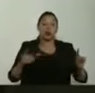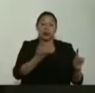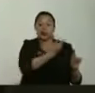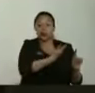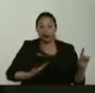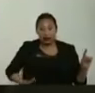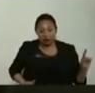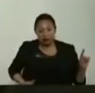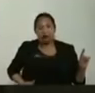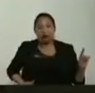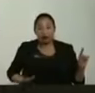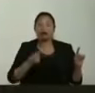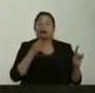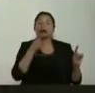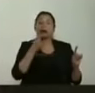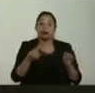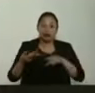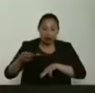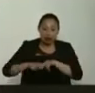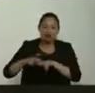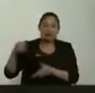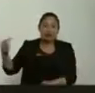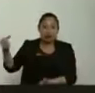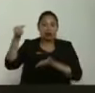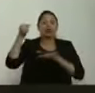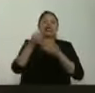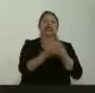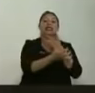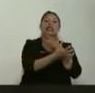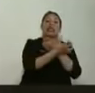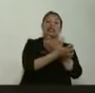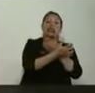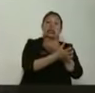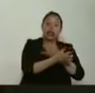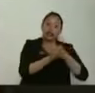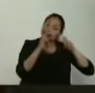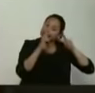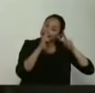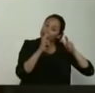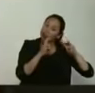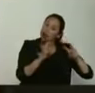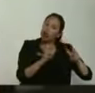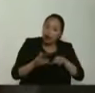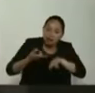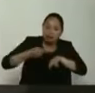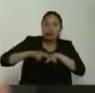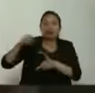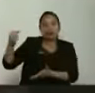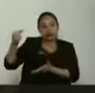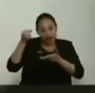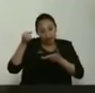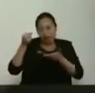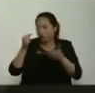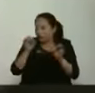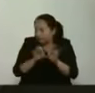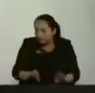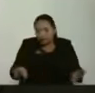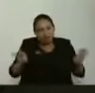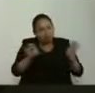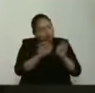tema del aumento de los recursos de ciencia y tecnología y darle una gran prioridad a